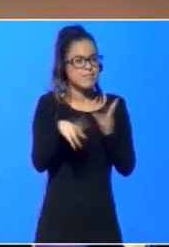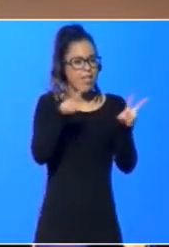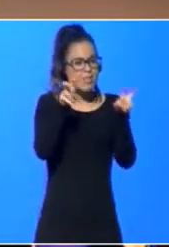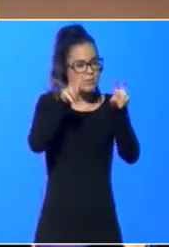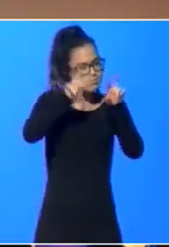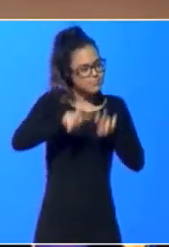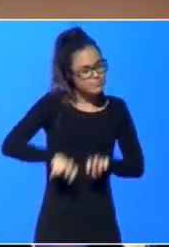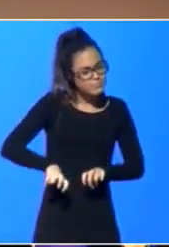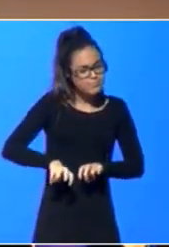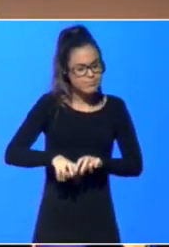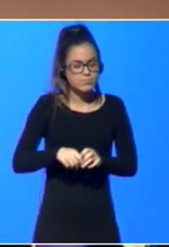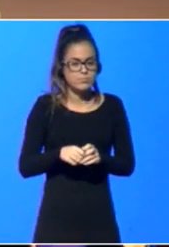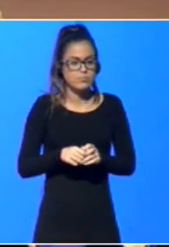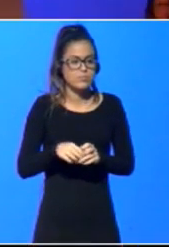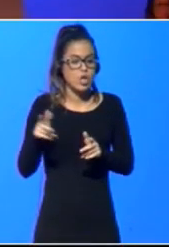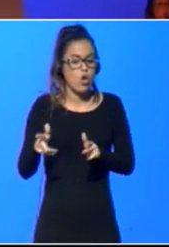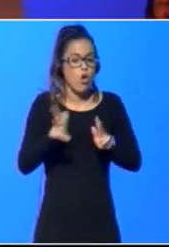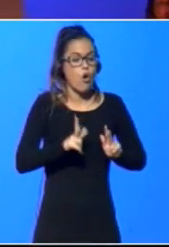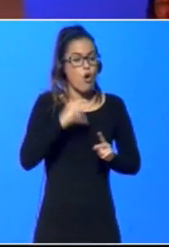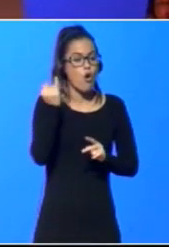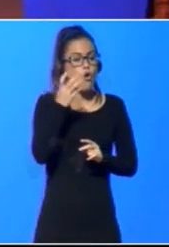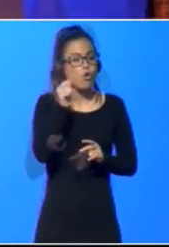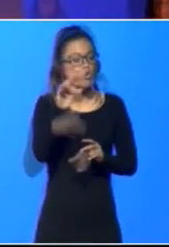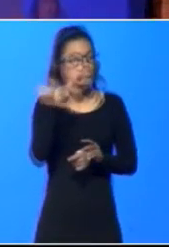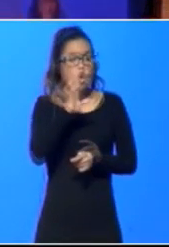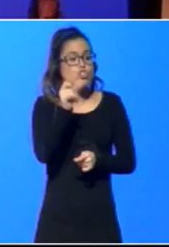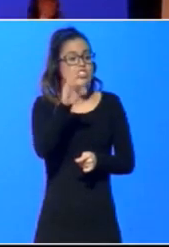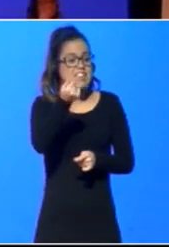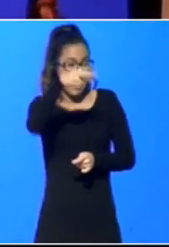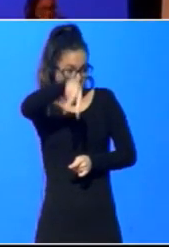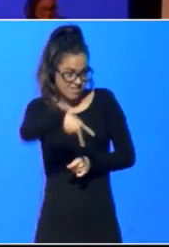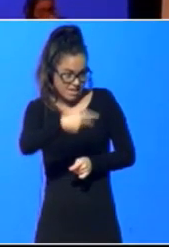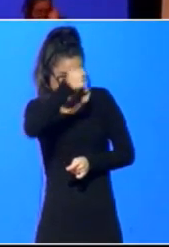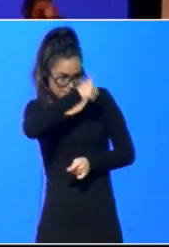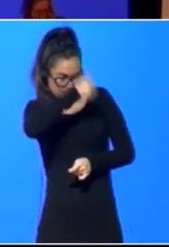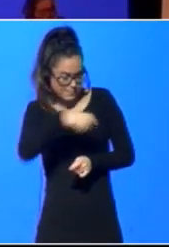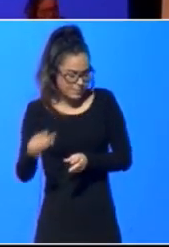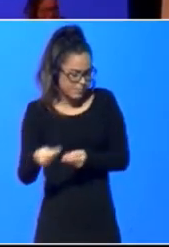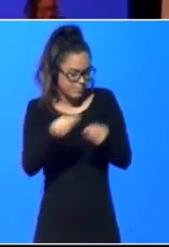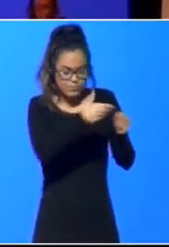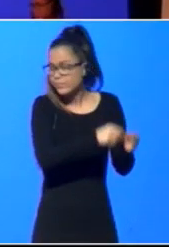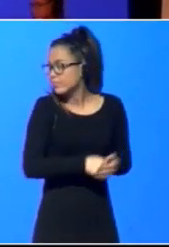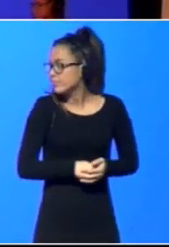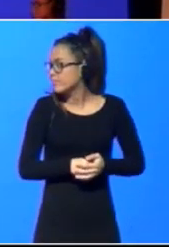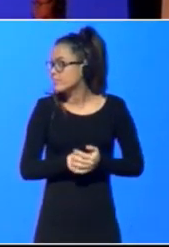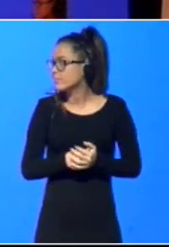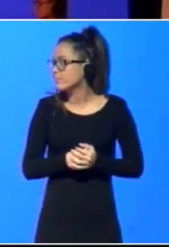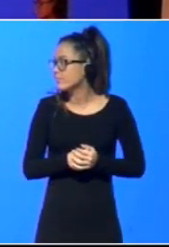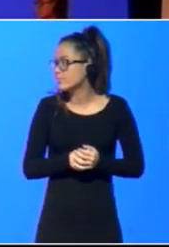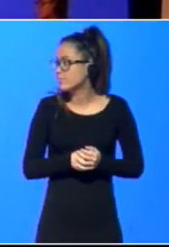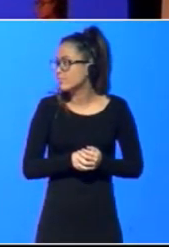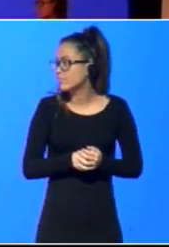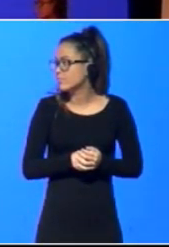Bere ondoan dago Josean González, laugarren tallerrekoa. Le voy a pasar a Josean, que nos va a